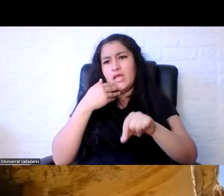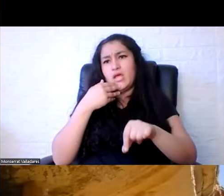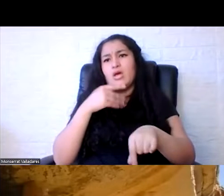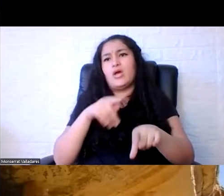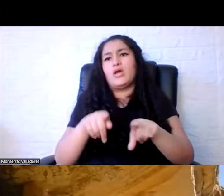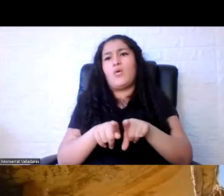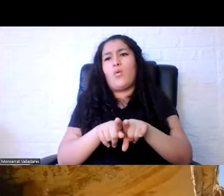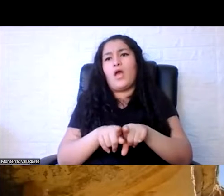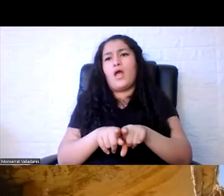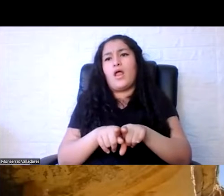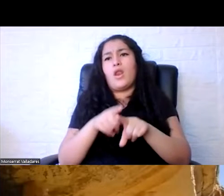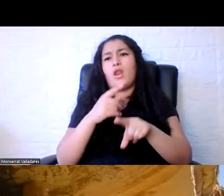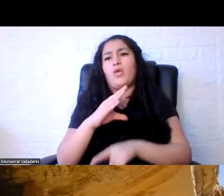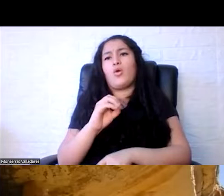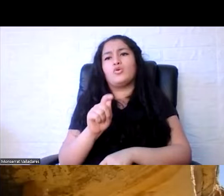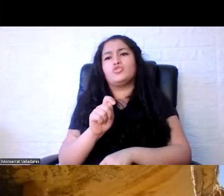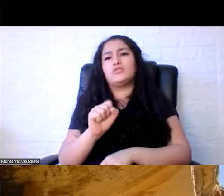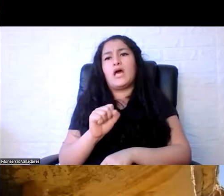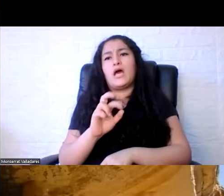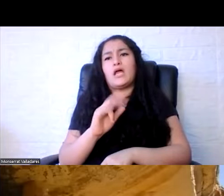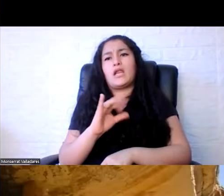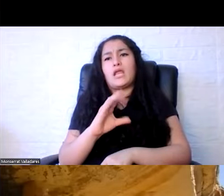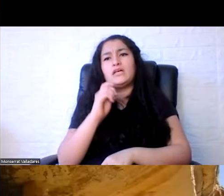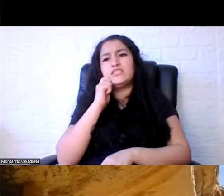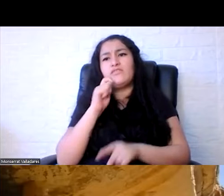sean grupos muy estigmatizados por la población.